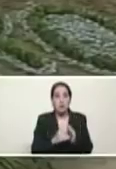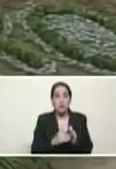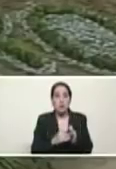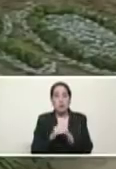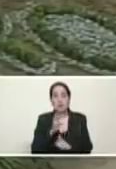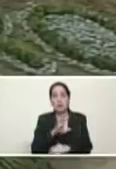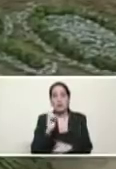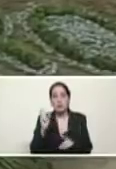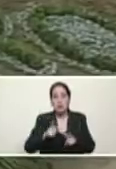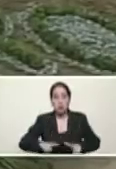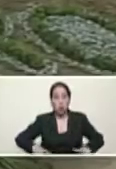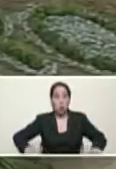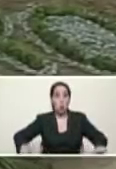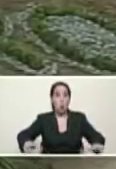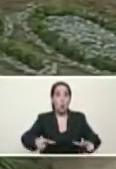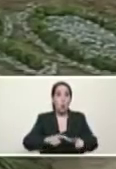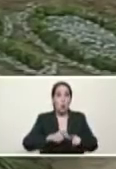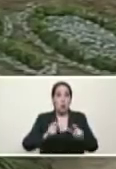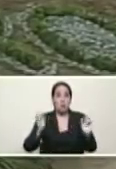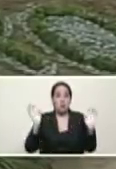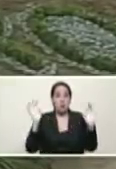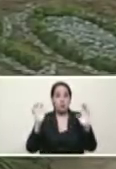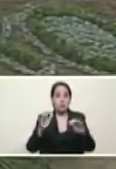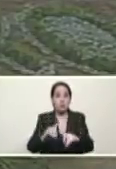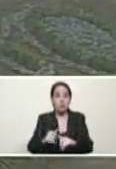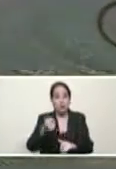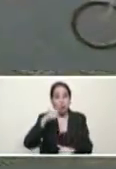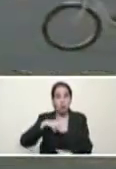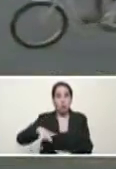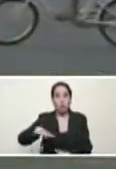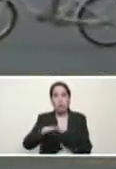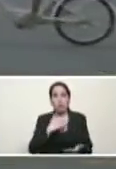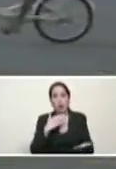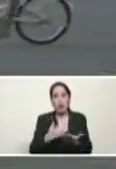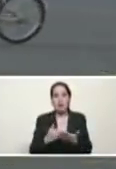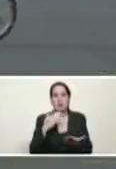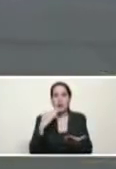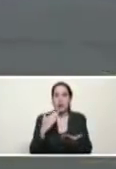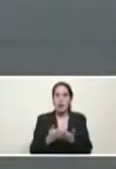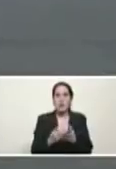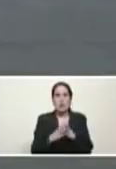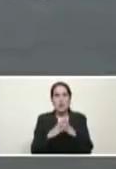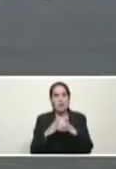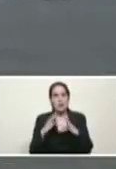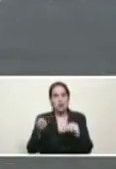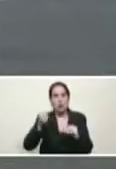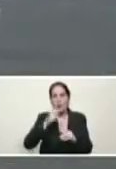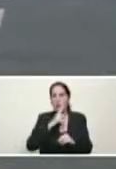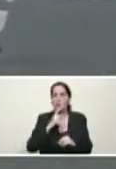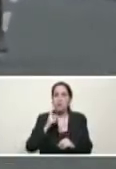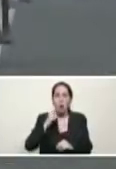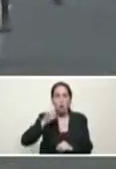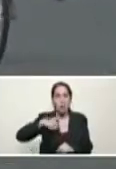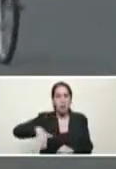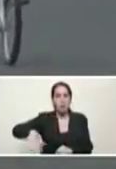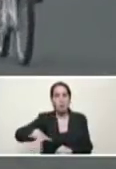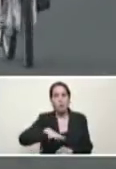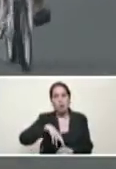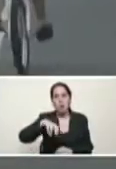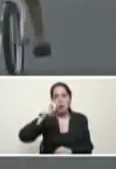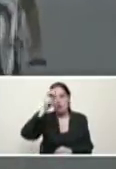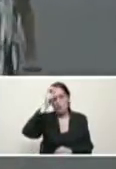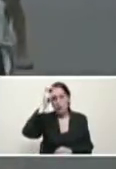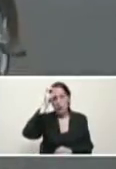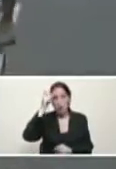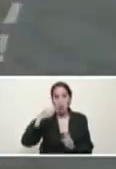cuadrados para la disposición del pueblo de Venezuela. Gracias, gracias en nombre del pueblo de Coro, en nombre del pueblo de Falcón, y que esto sea